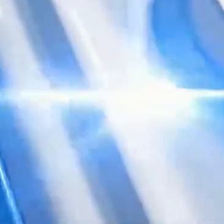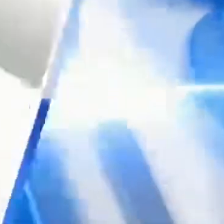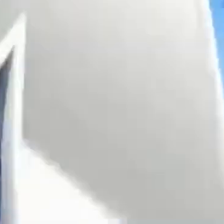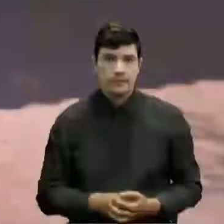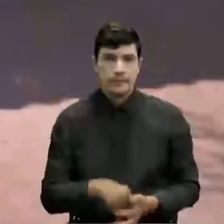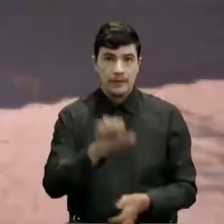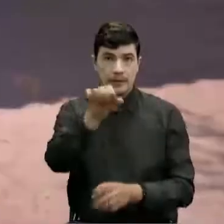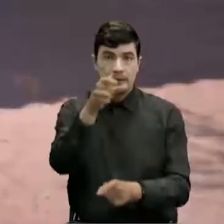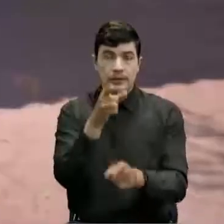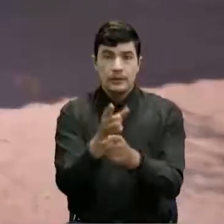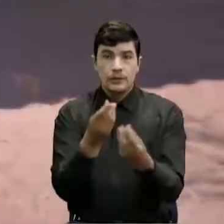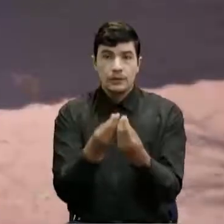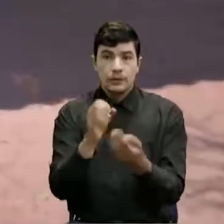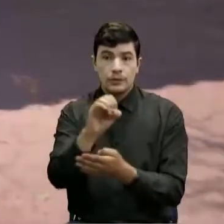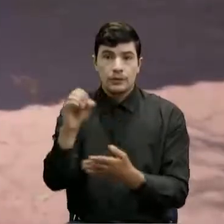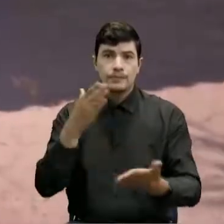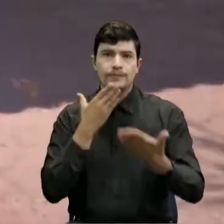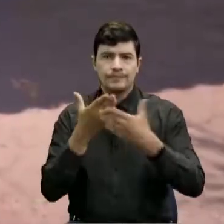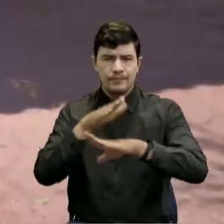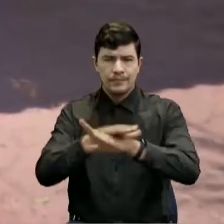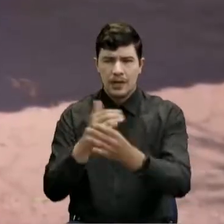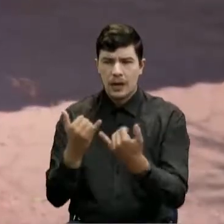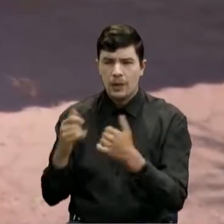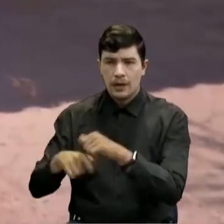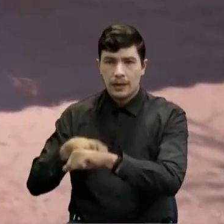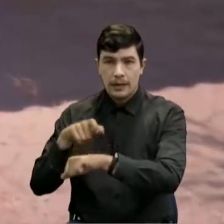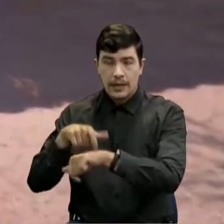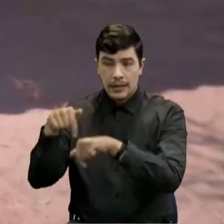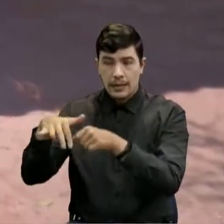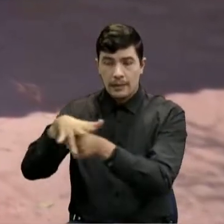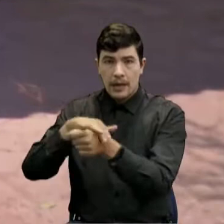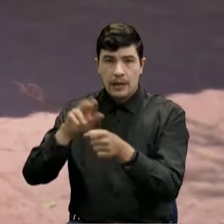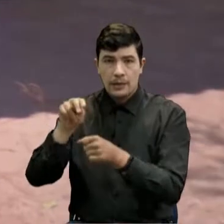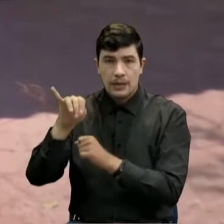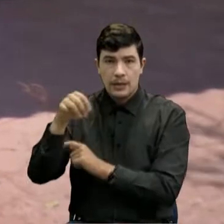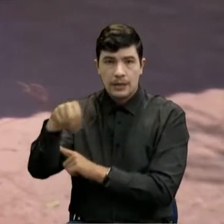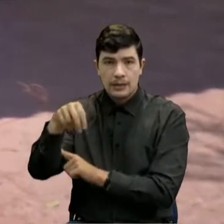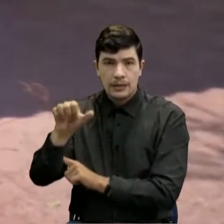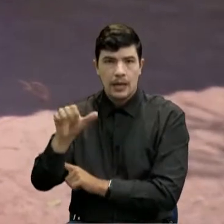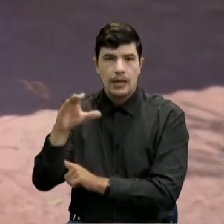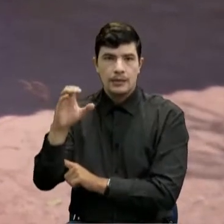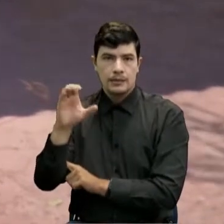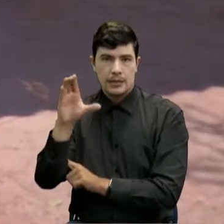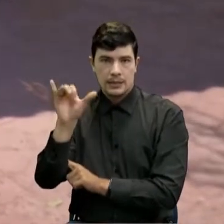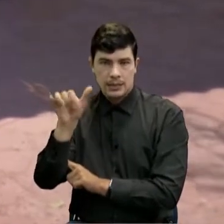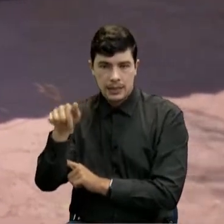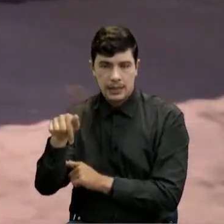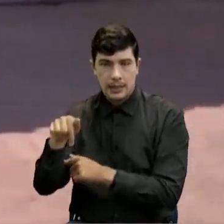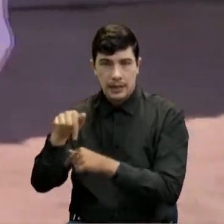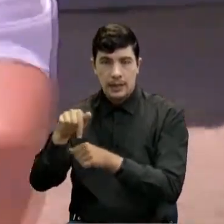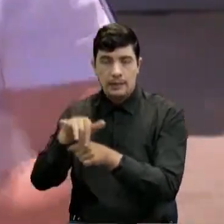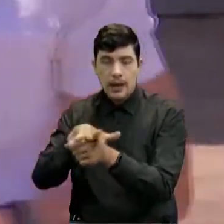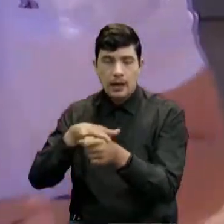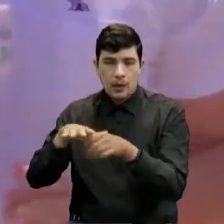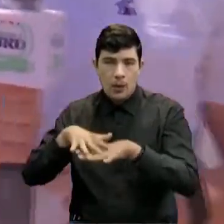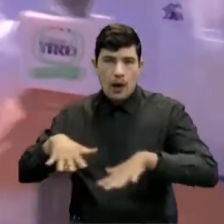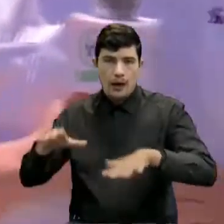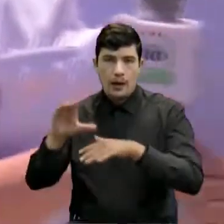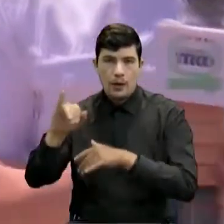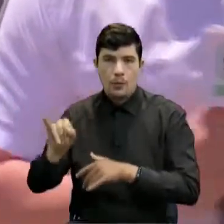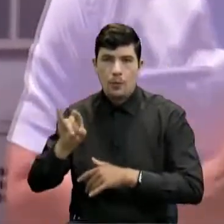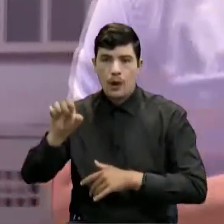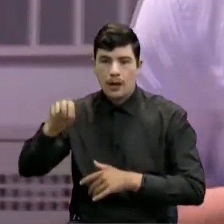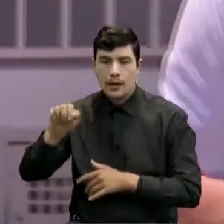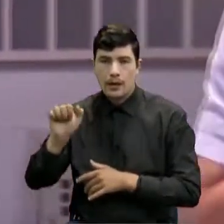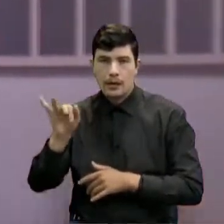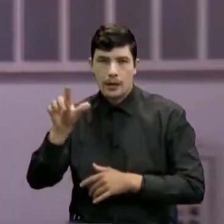Compañeros televidentes, muy buenas tardes. A esta hora nos encontramos ubicados en barrio Niñacesi, en la ciudad de La Juana Atalaya, en Cúcuta. En esta vivienda fue encontrado el cuerpo sin